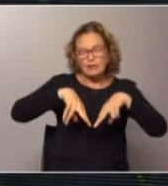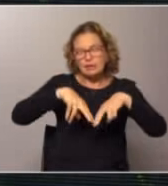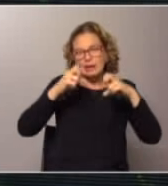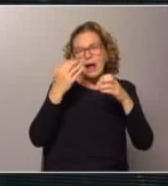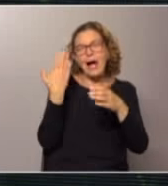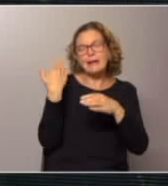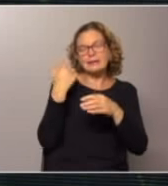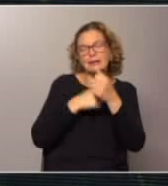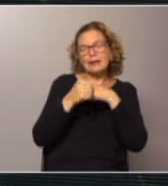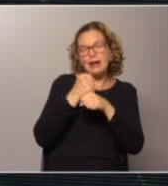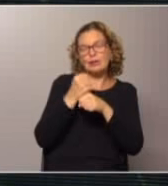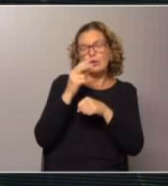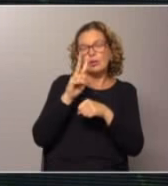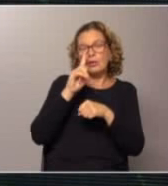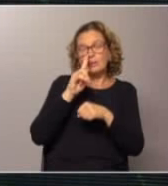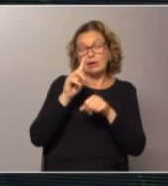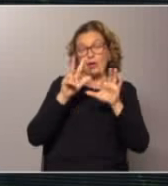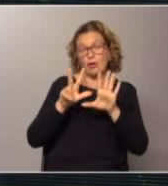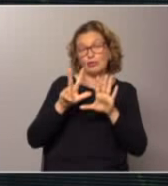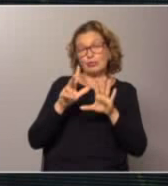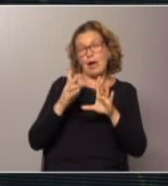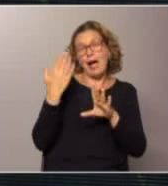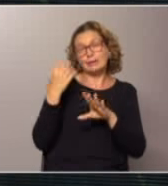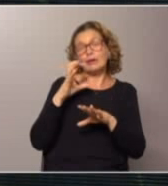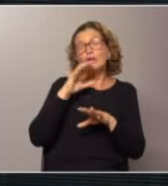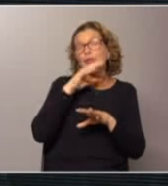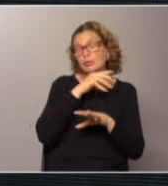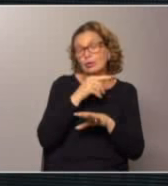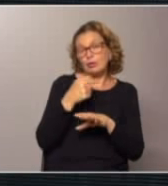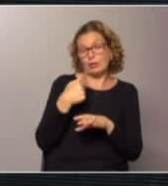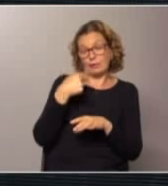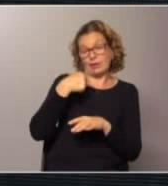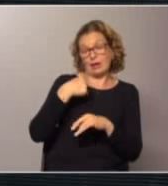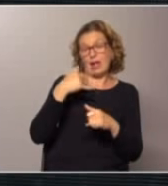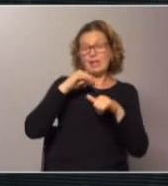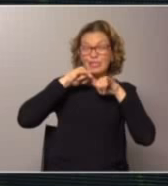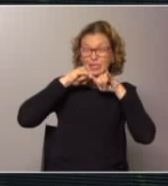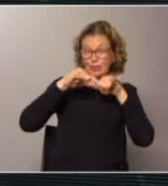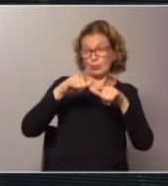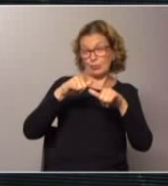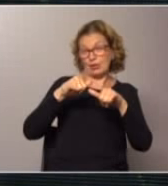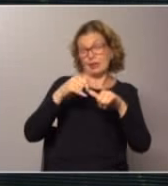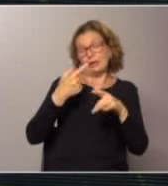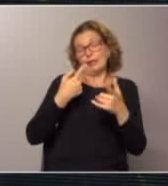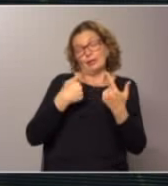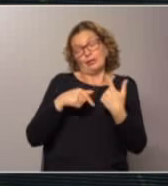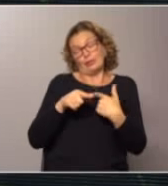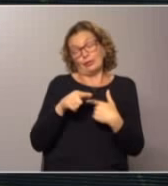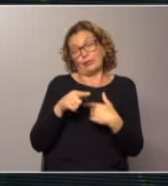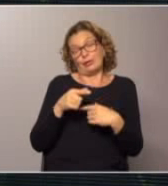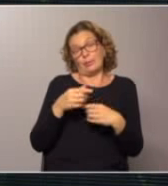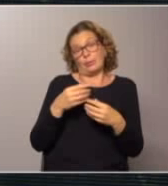del 2008 si vos publicadas un hecho de corrupción era muy probable que lo primero que te viniera en una denuncia de la opción jurídica del pib y